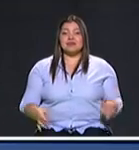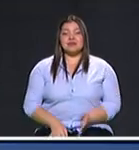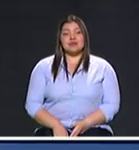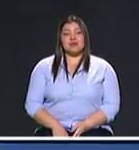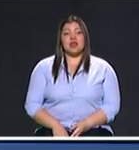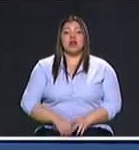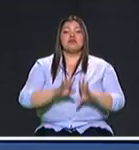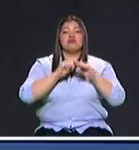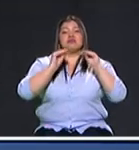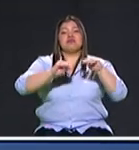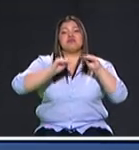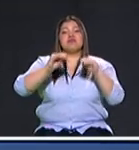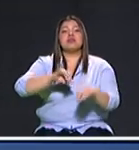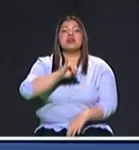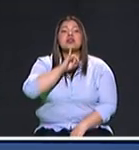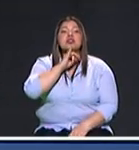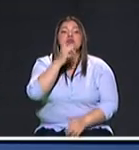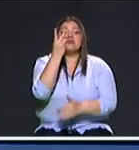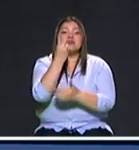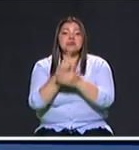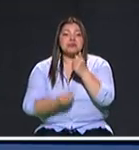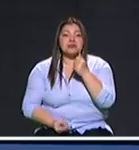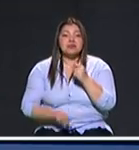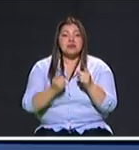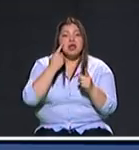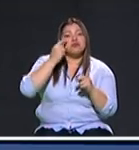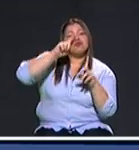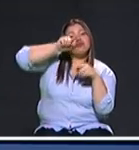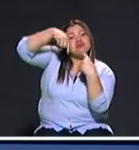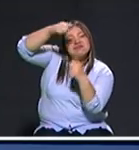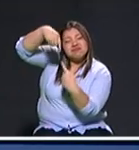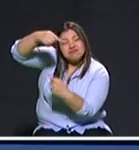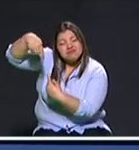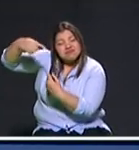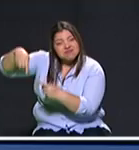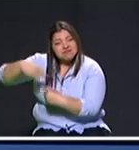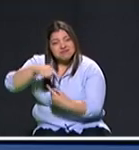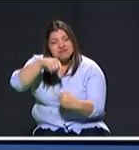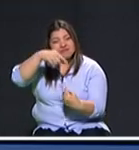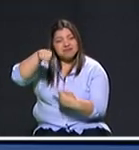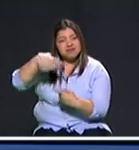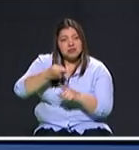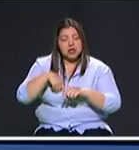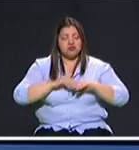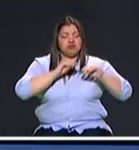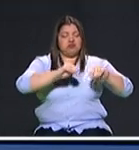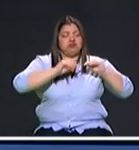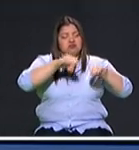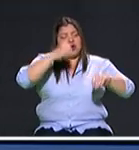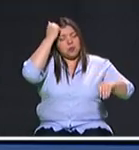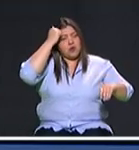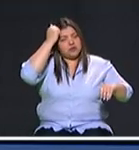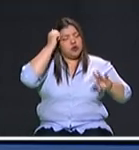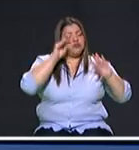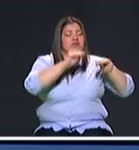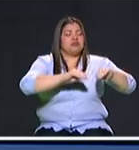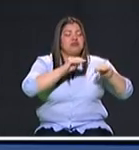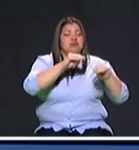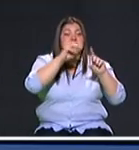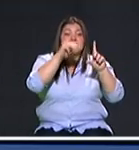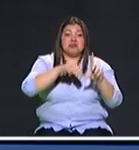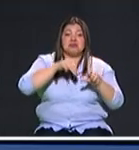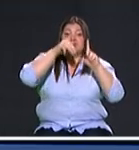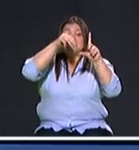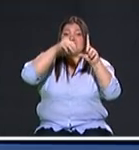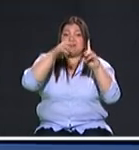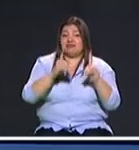bilingüismo para adelantar el tema del turismo y fortalecer los maestros en el tema de posgrados y maestrías en